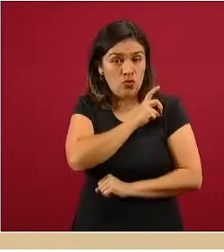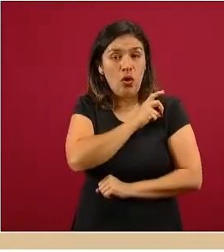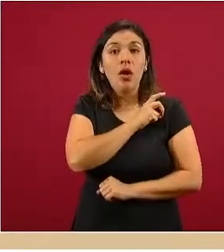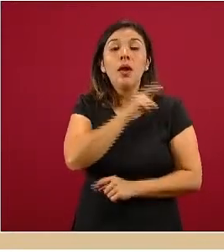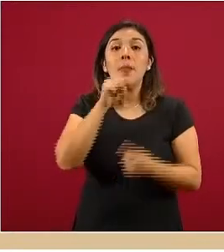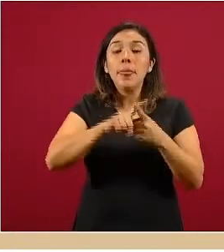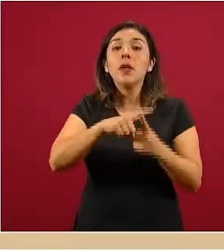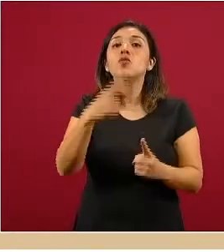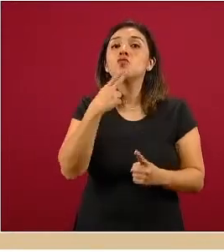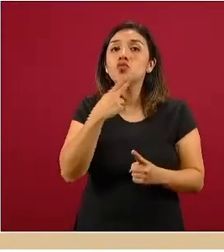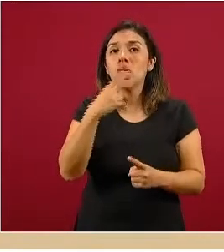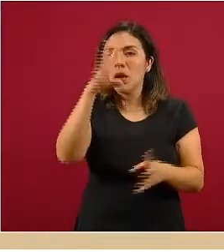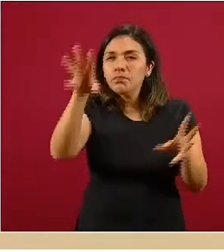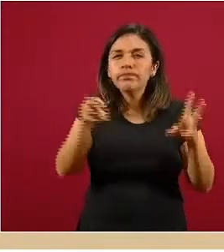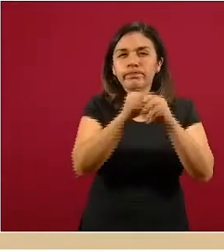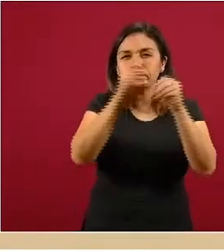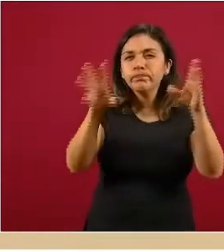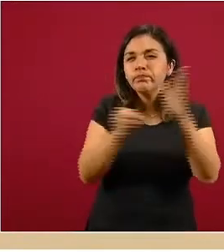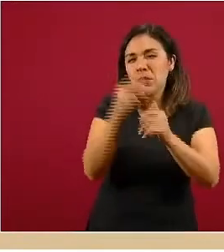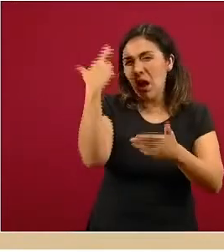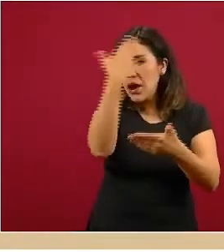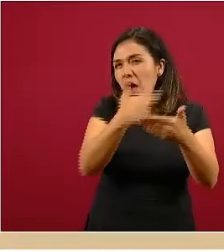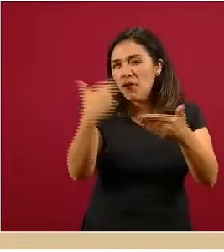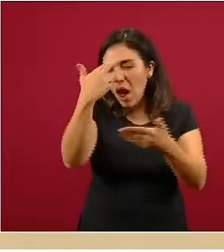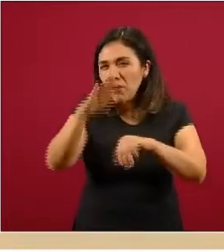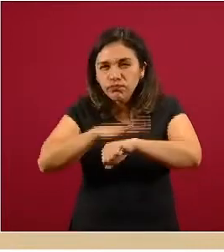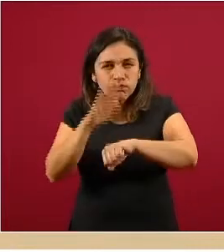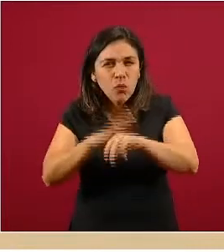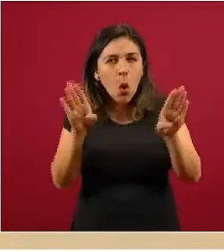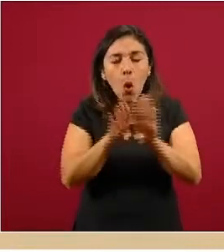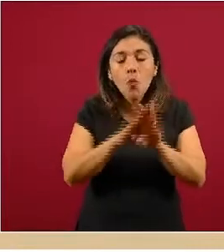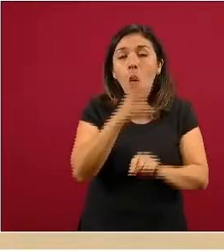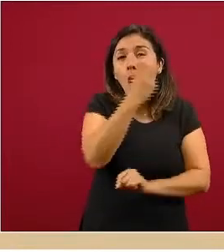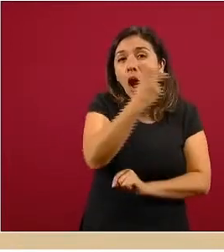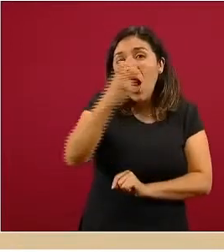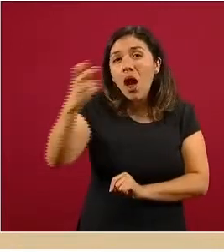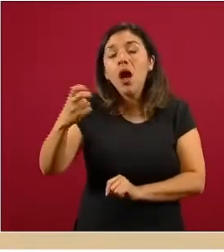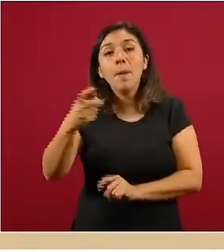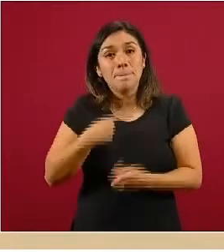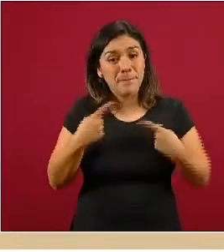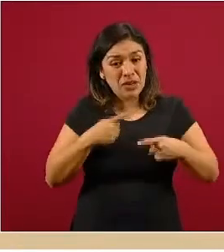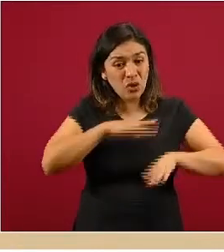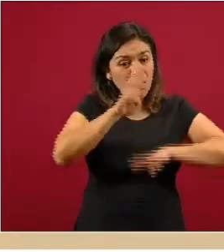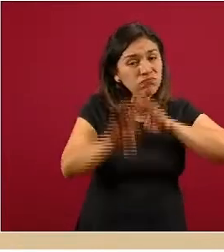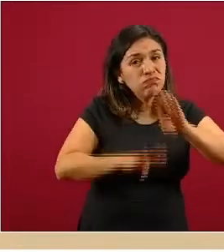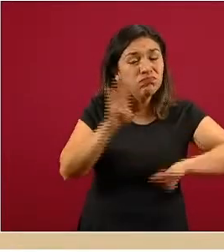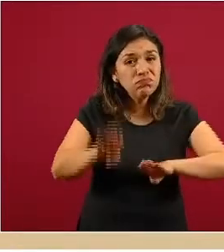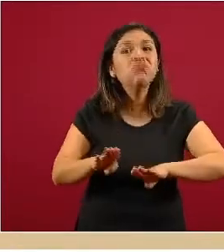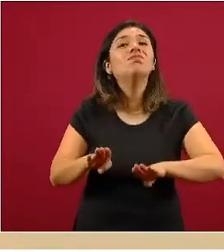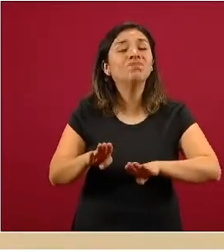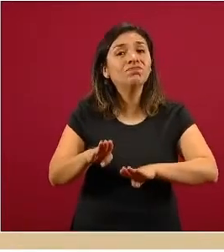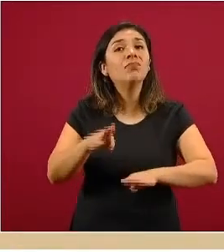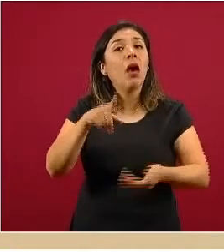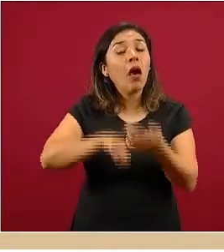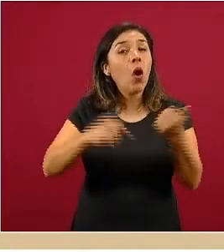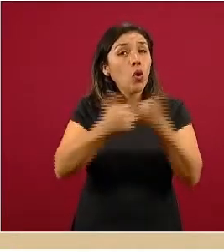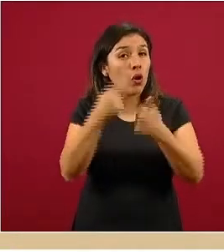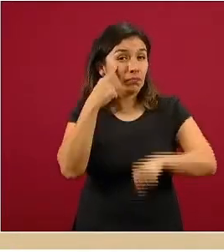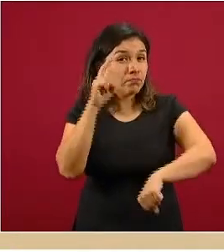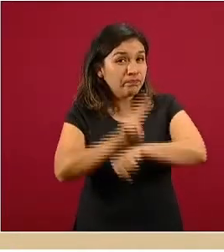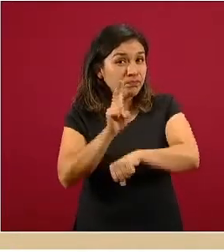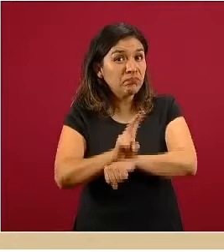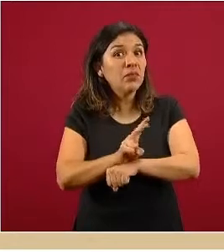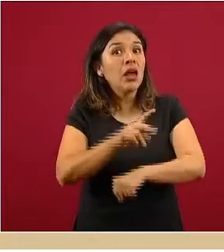análisis utilizando la base RENAPO es la que en este momento nos es de mayor utilidad para tener de una manera más pronta